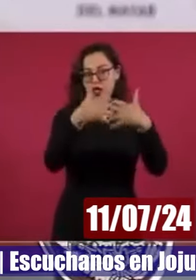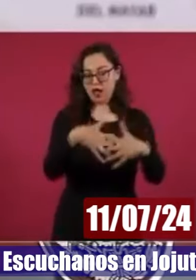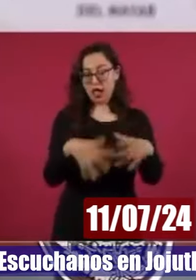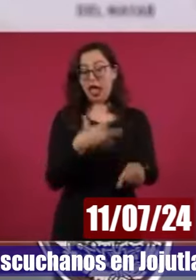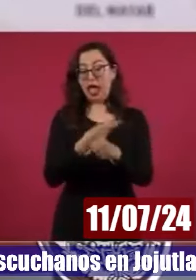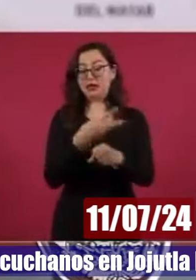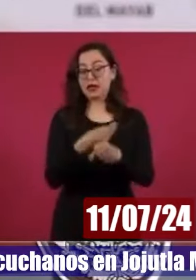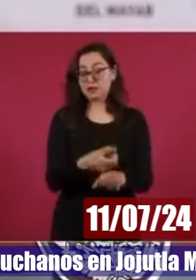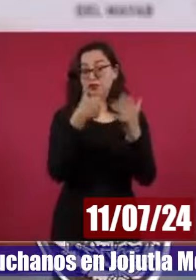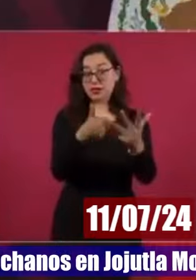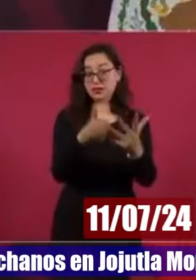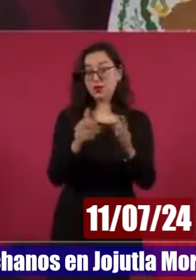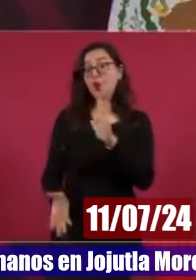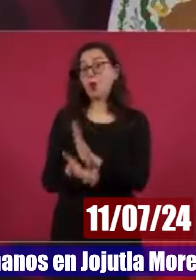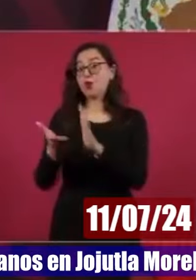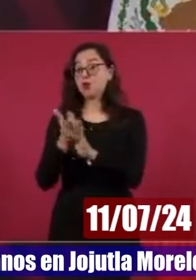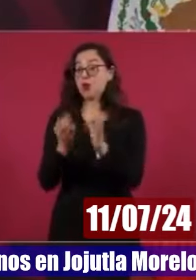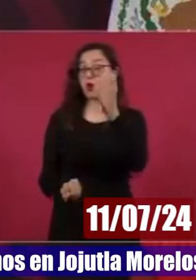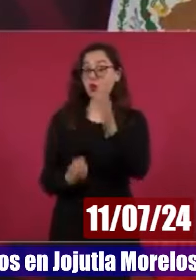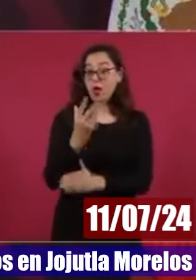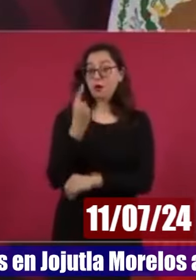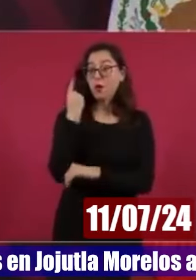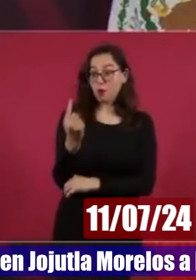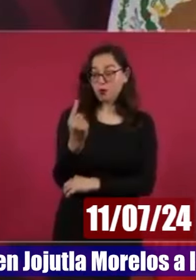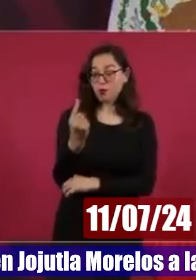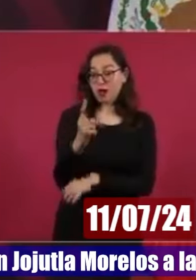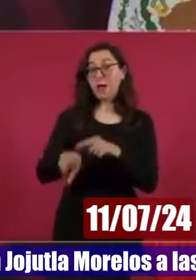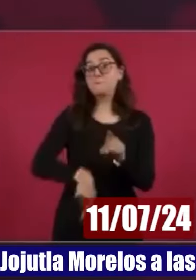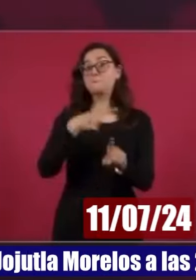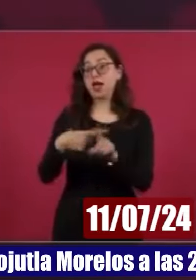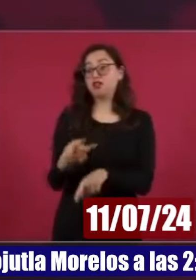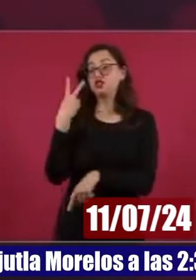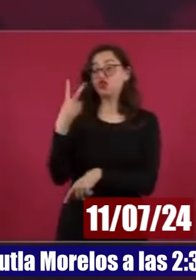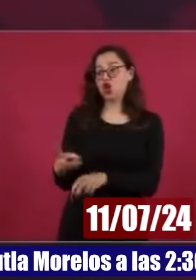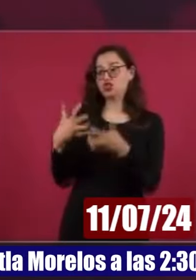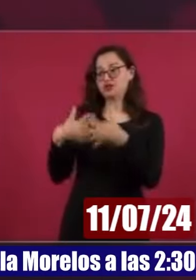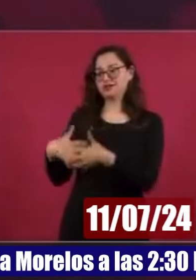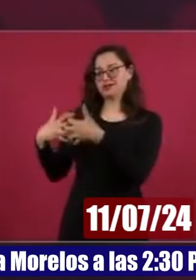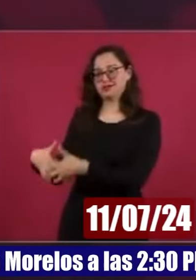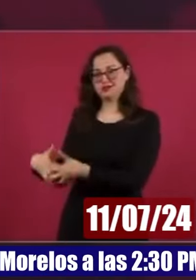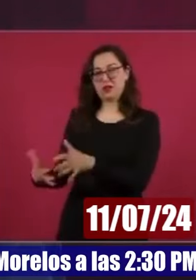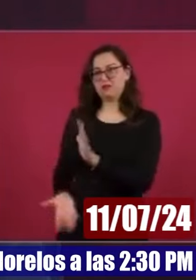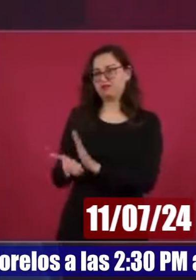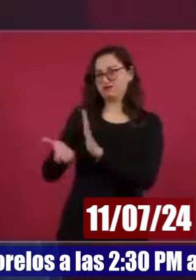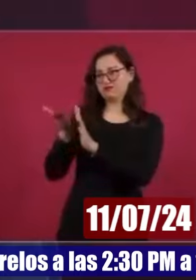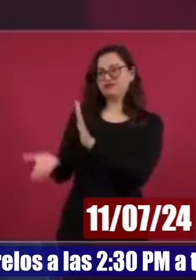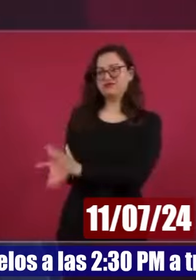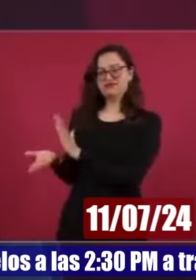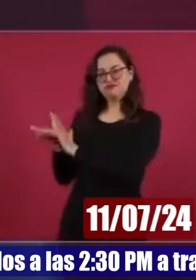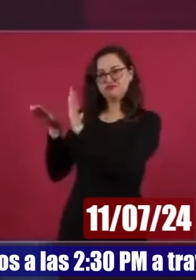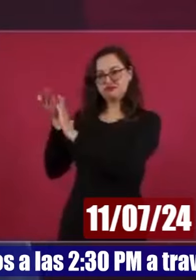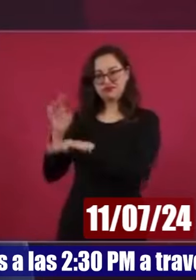130,000 millones de dólares y que ahora es de solamente 101,000 millones dólares son los datos del presidente